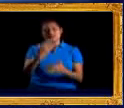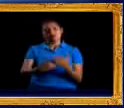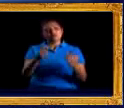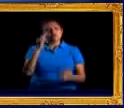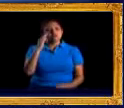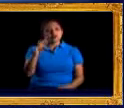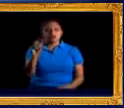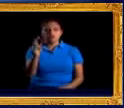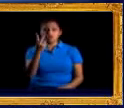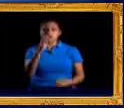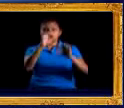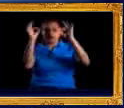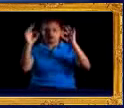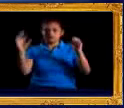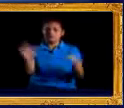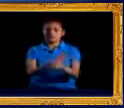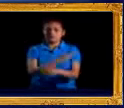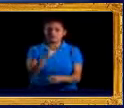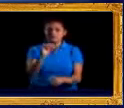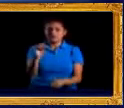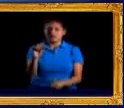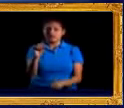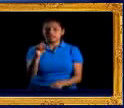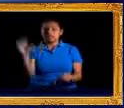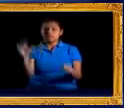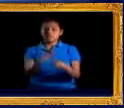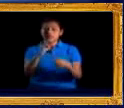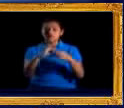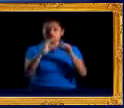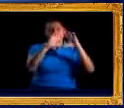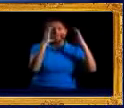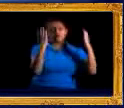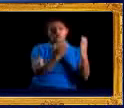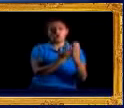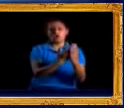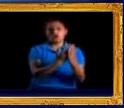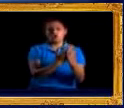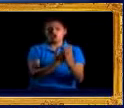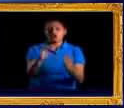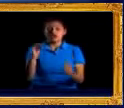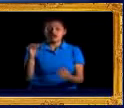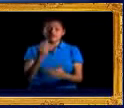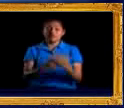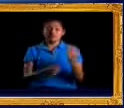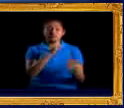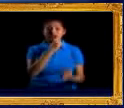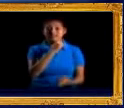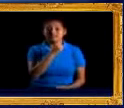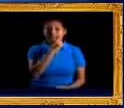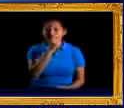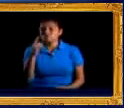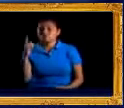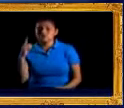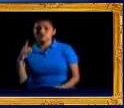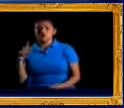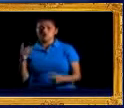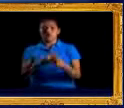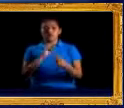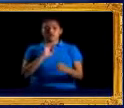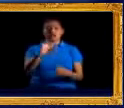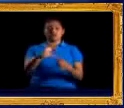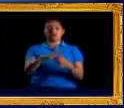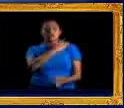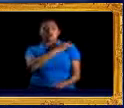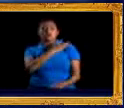dos llenuras. La llenura del mundo, la llenura del mundo la va a estar buscando con el engaño de las riquezas, pero